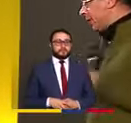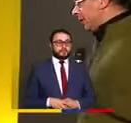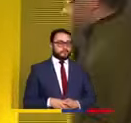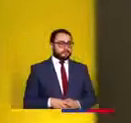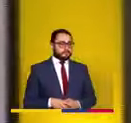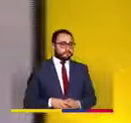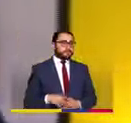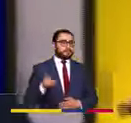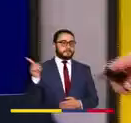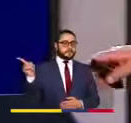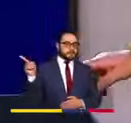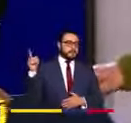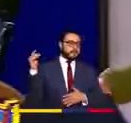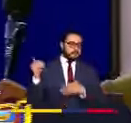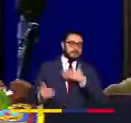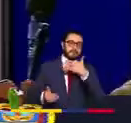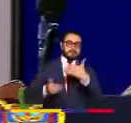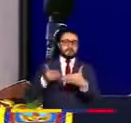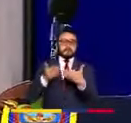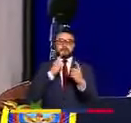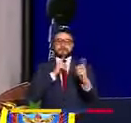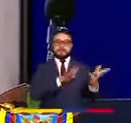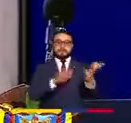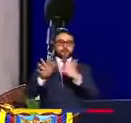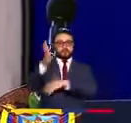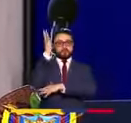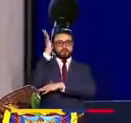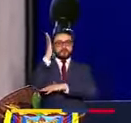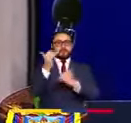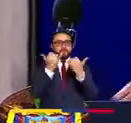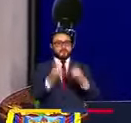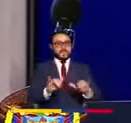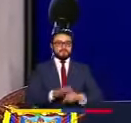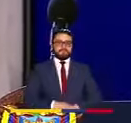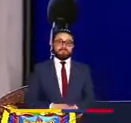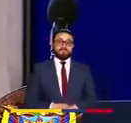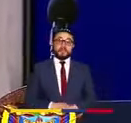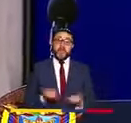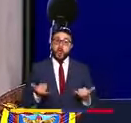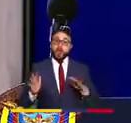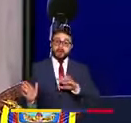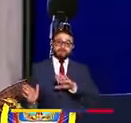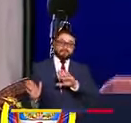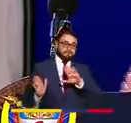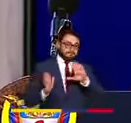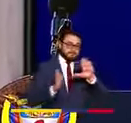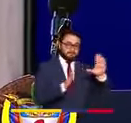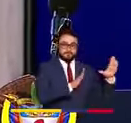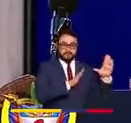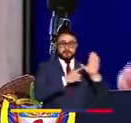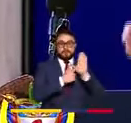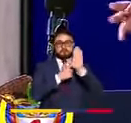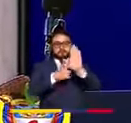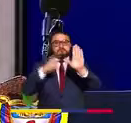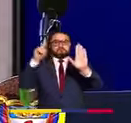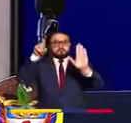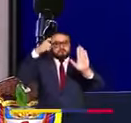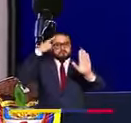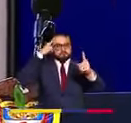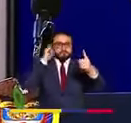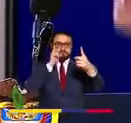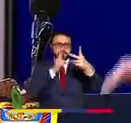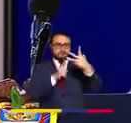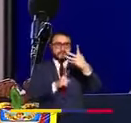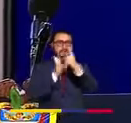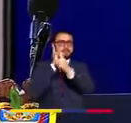Y así terminamos. Ahora vamos a pasar, presentados estos desarrollos,